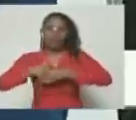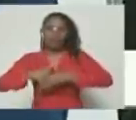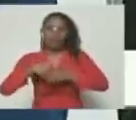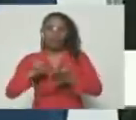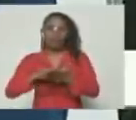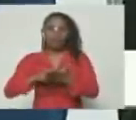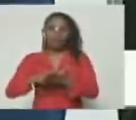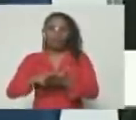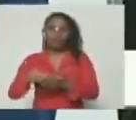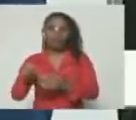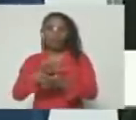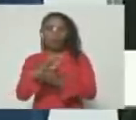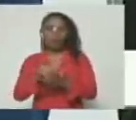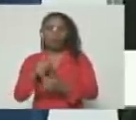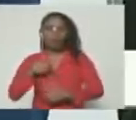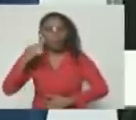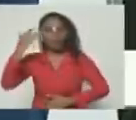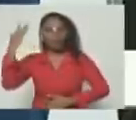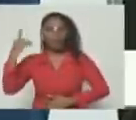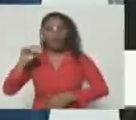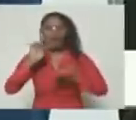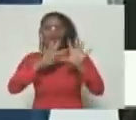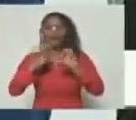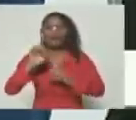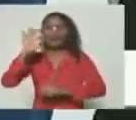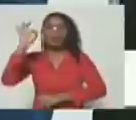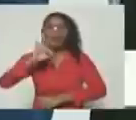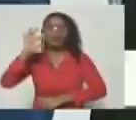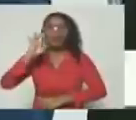problemas. Pero tengo un sueño.